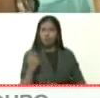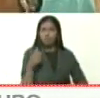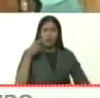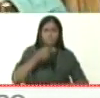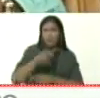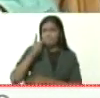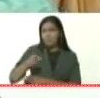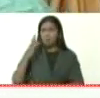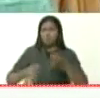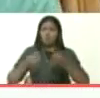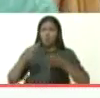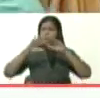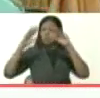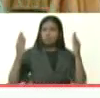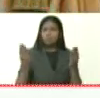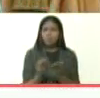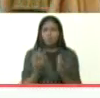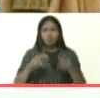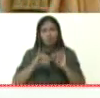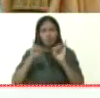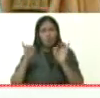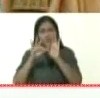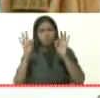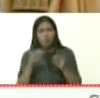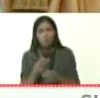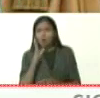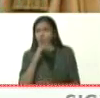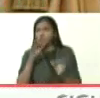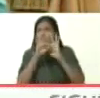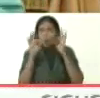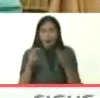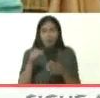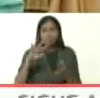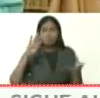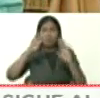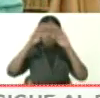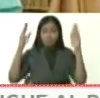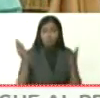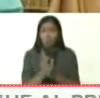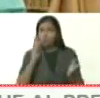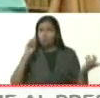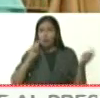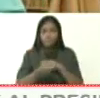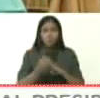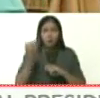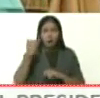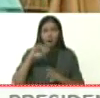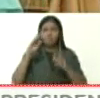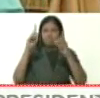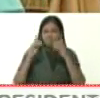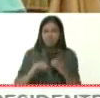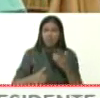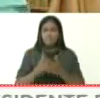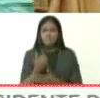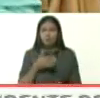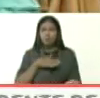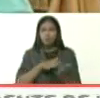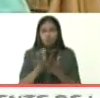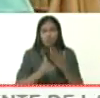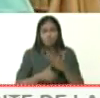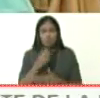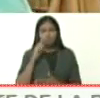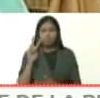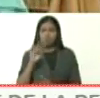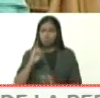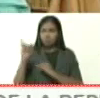los jueces del mundo, los fiscales del mundo. No, este mundo cambió y hay dignidad y soberanía. Fíjense